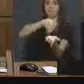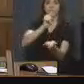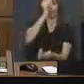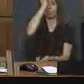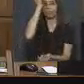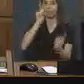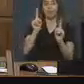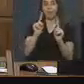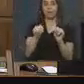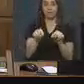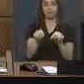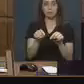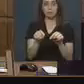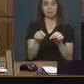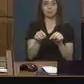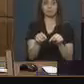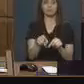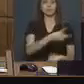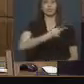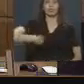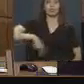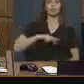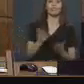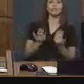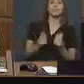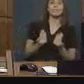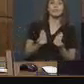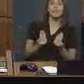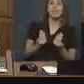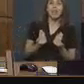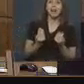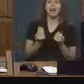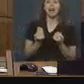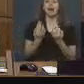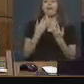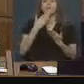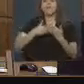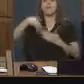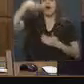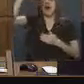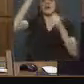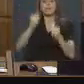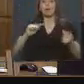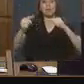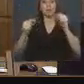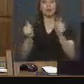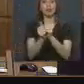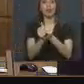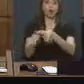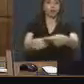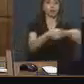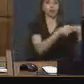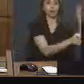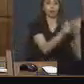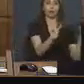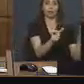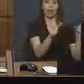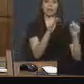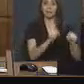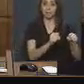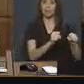entiende, estábamos esperando poder discutir en conjunto con los actores sociales que lo hicieron